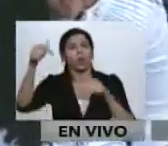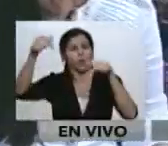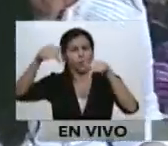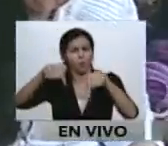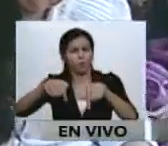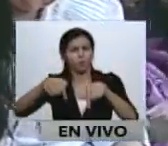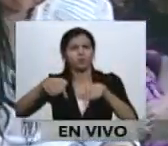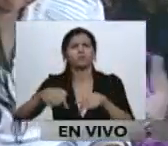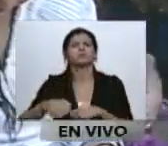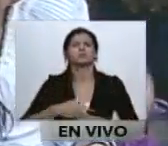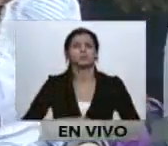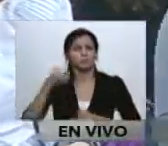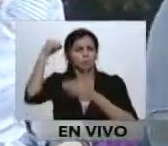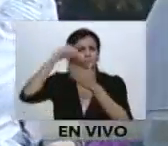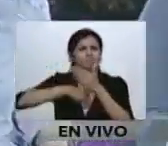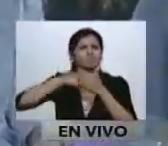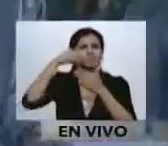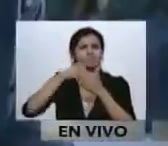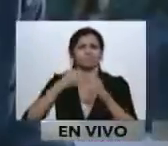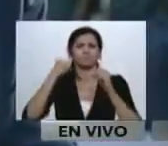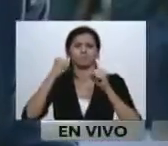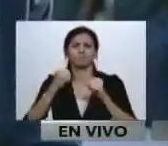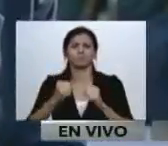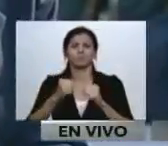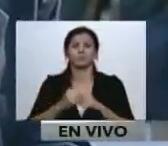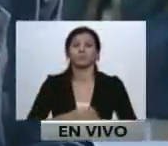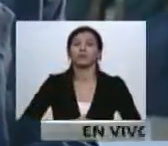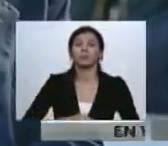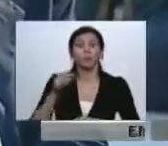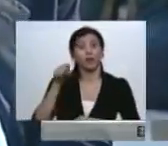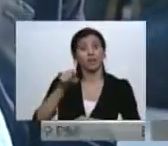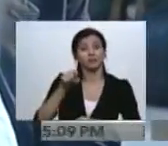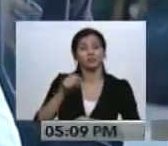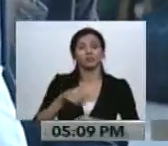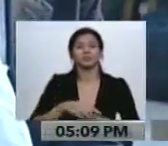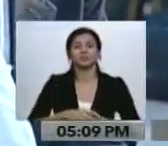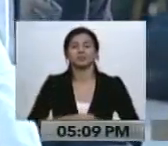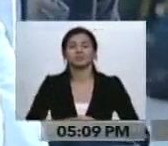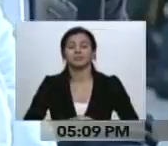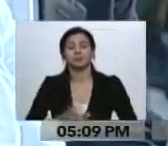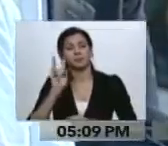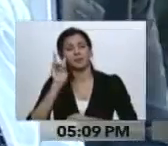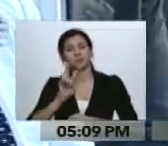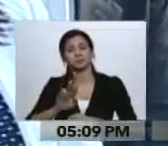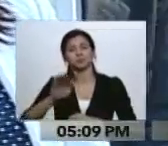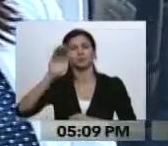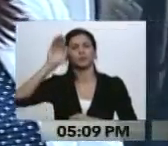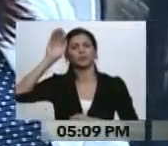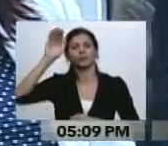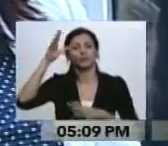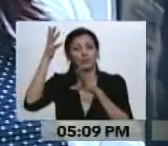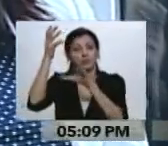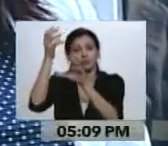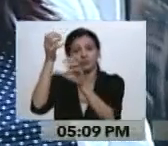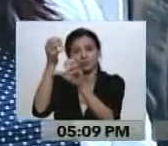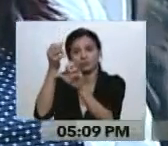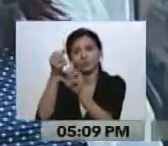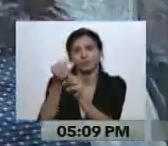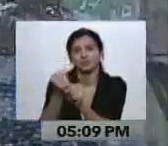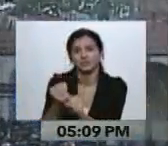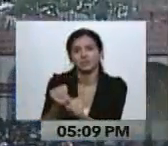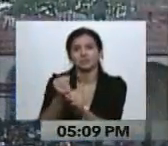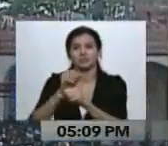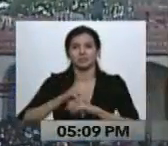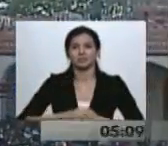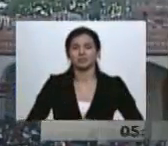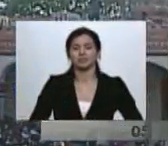que hoy luchamos con porfía, por eso es que hoy miramos con confianza el